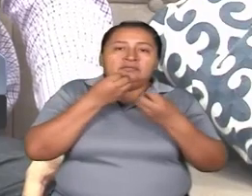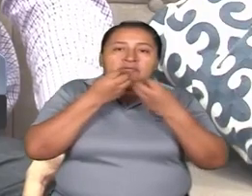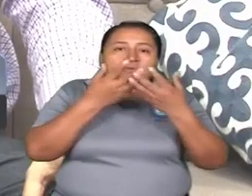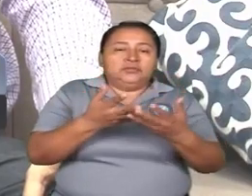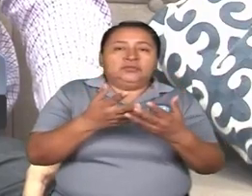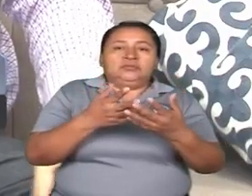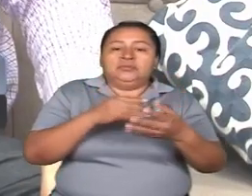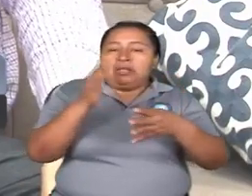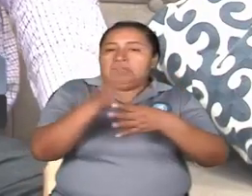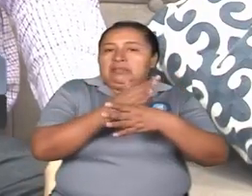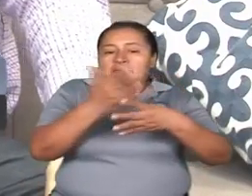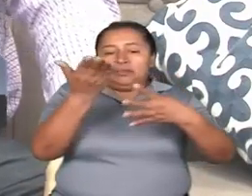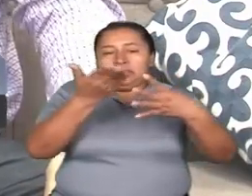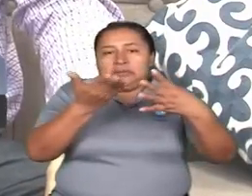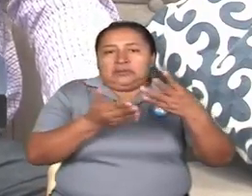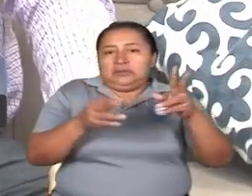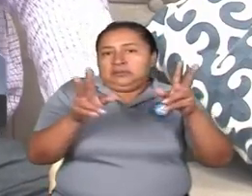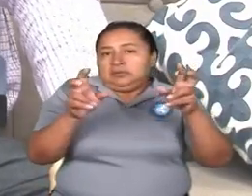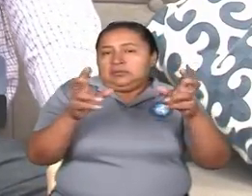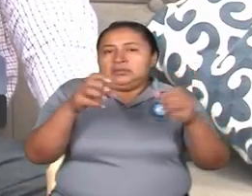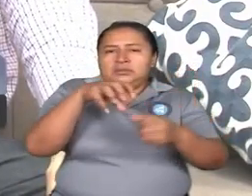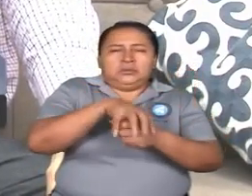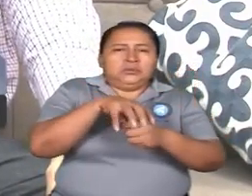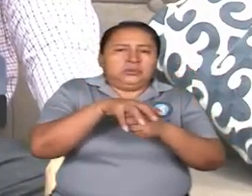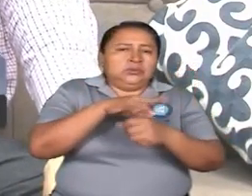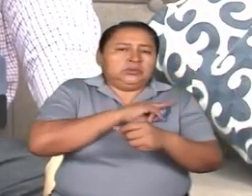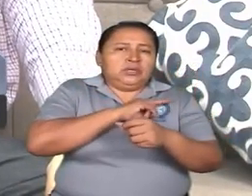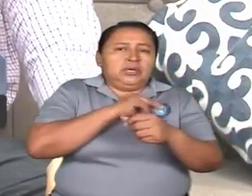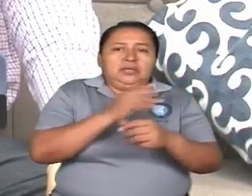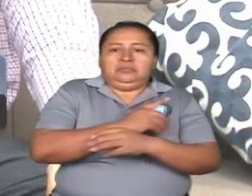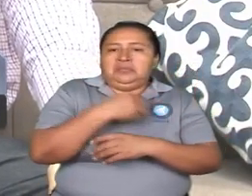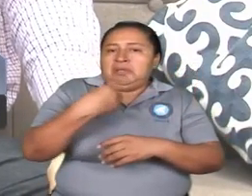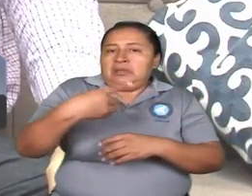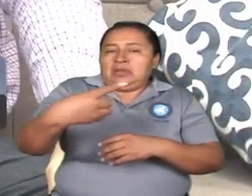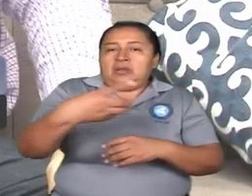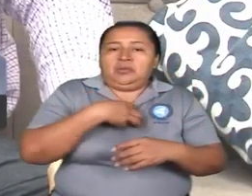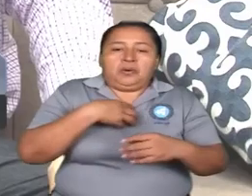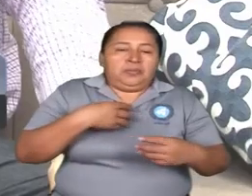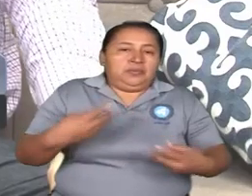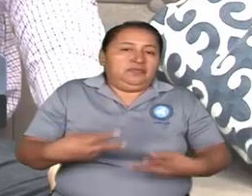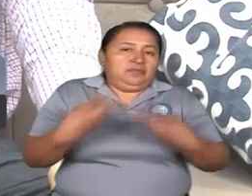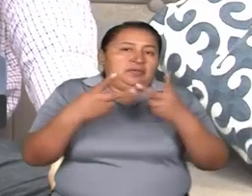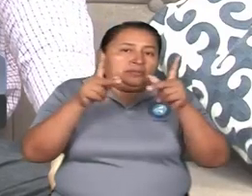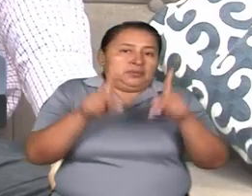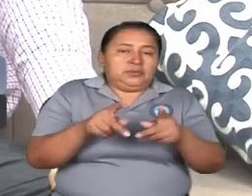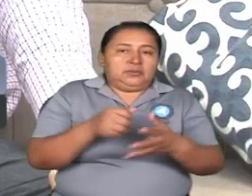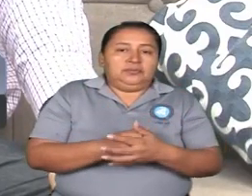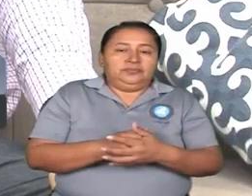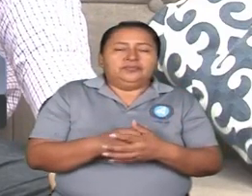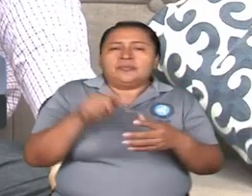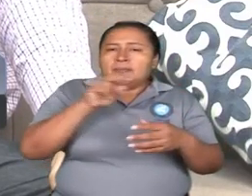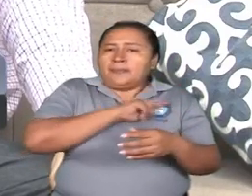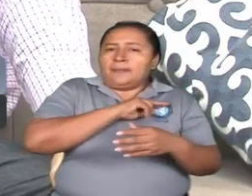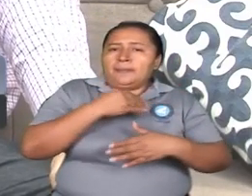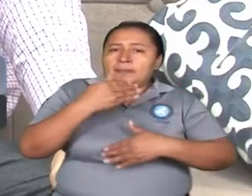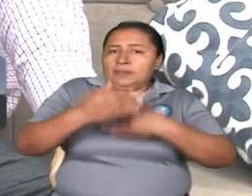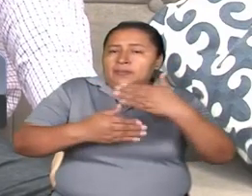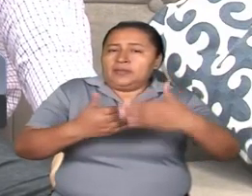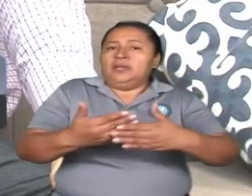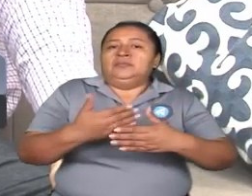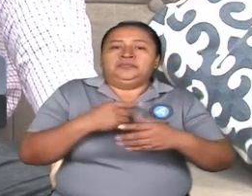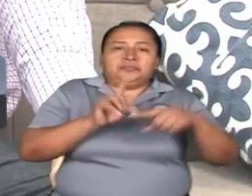hacia distintas situaciones que ocurren en el día a día de la población. Entonces, hay una evolución